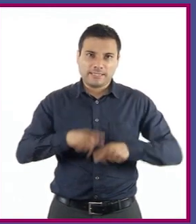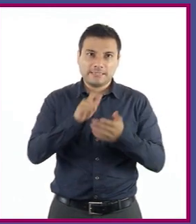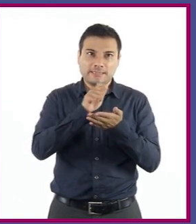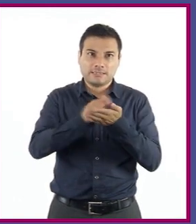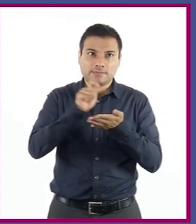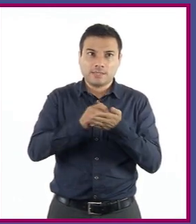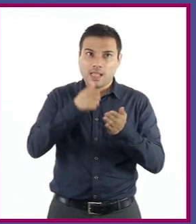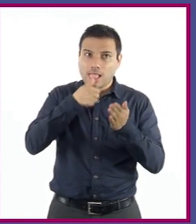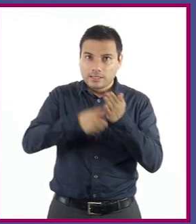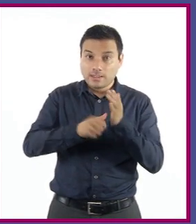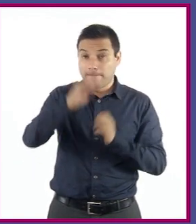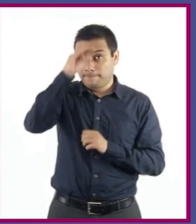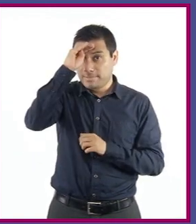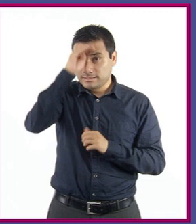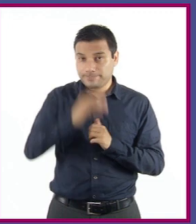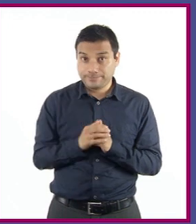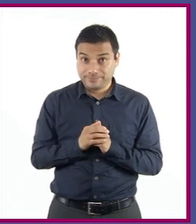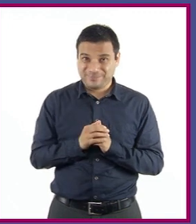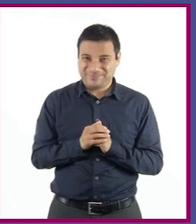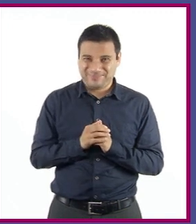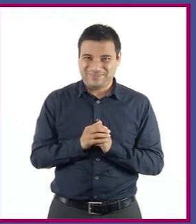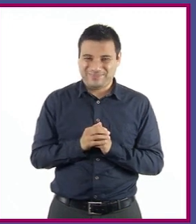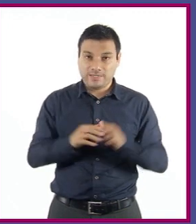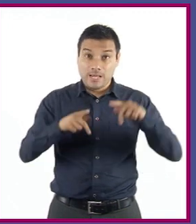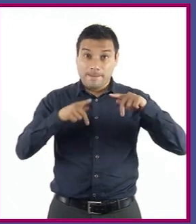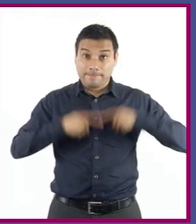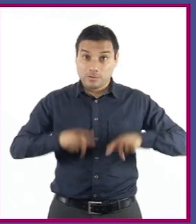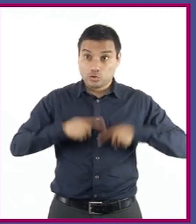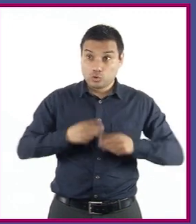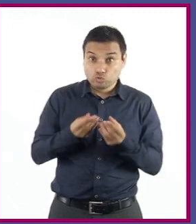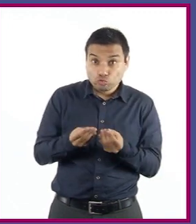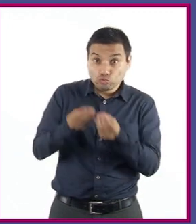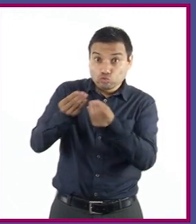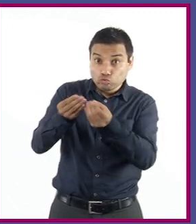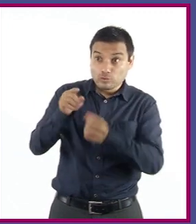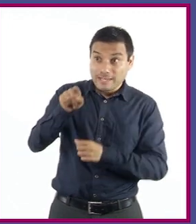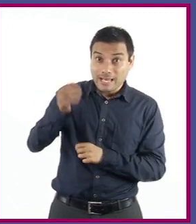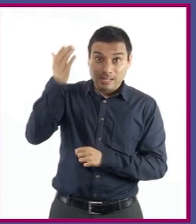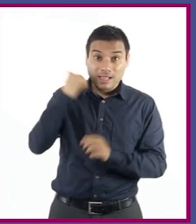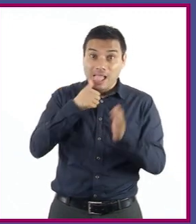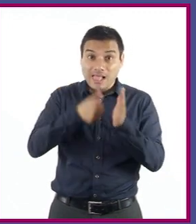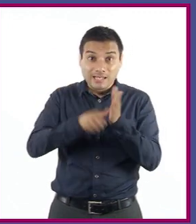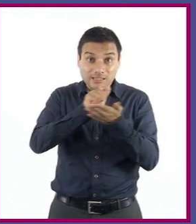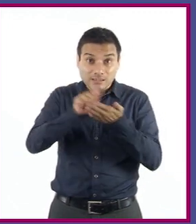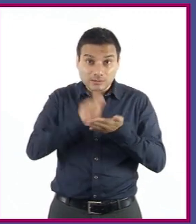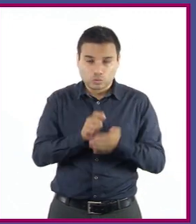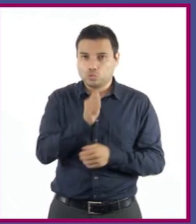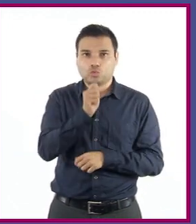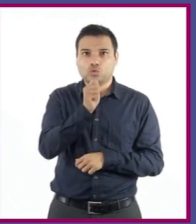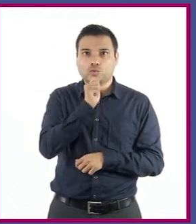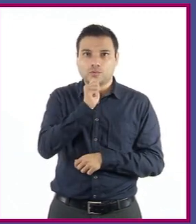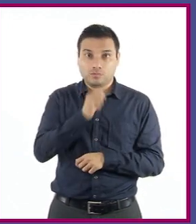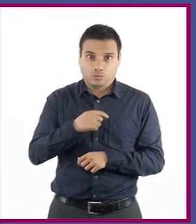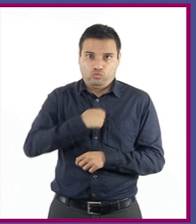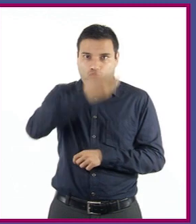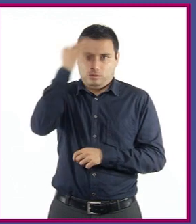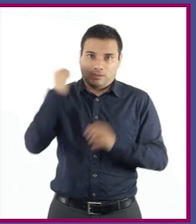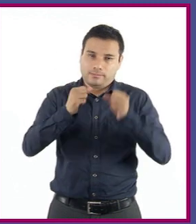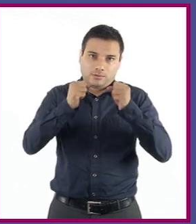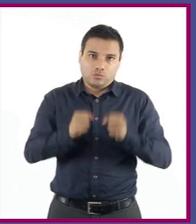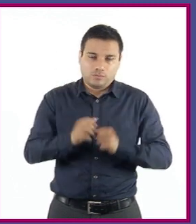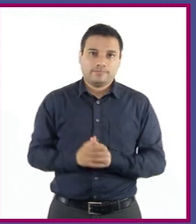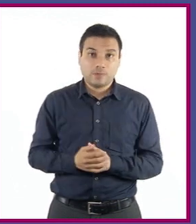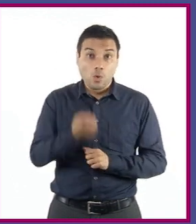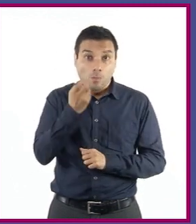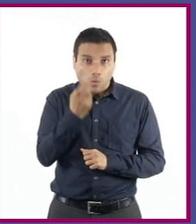ejemplo supone que la persona destinataria no recibió la carta anterior, aunque no lo sabe con certeza. Por